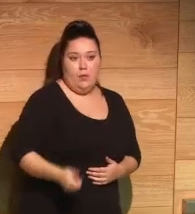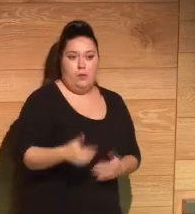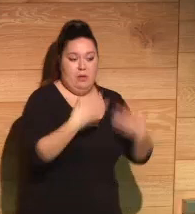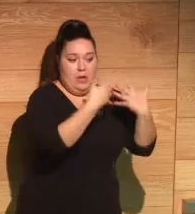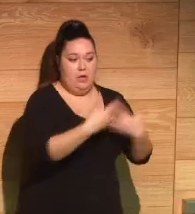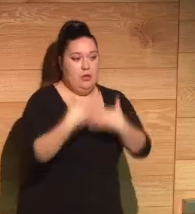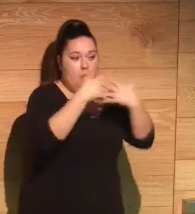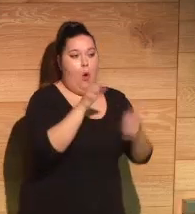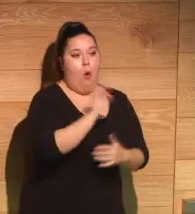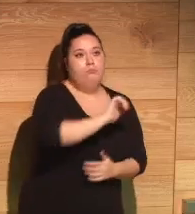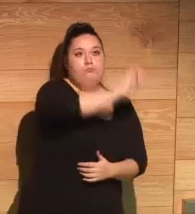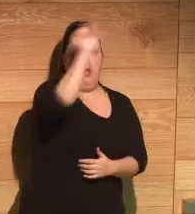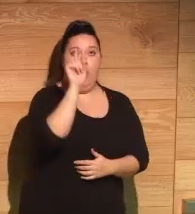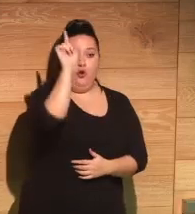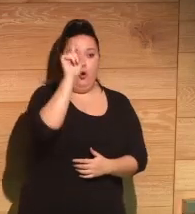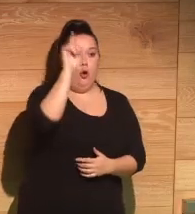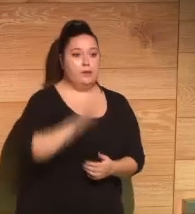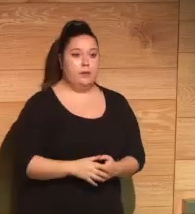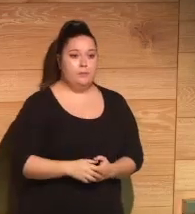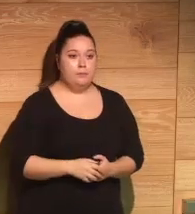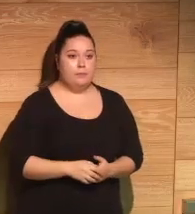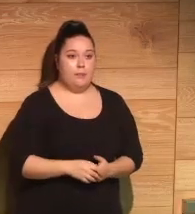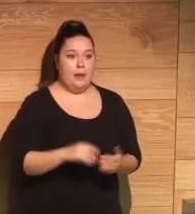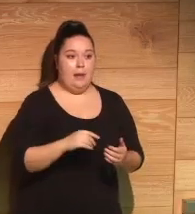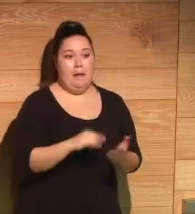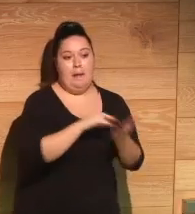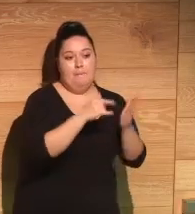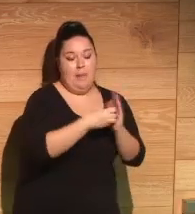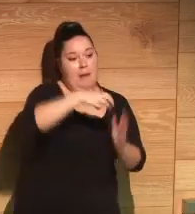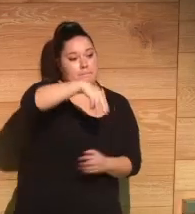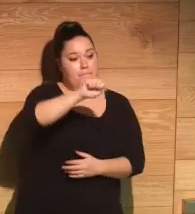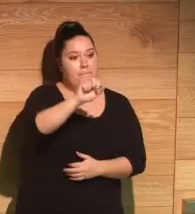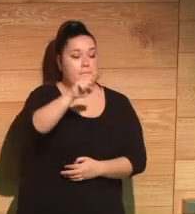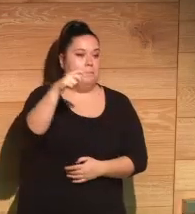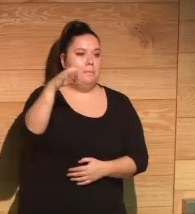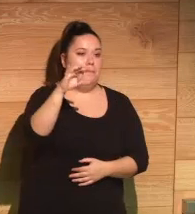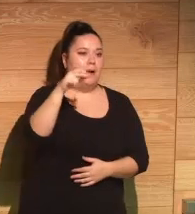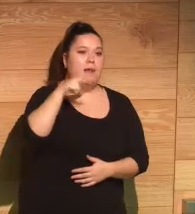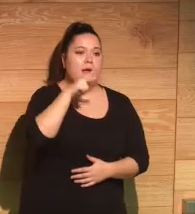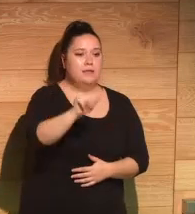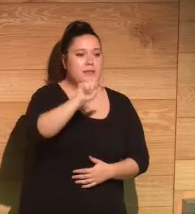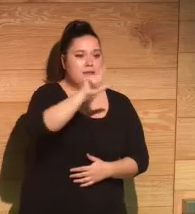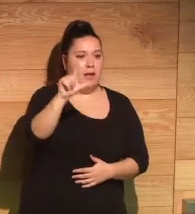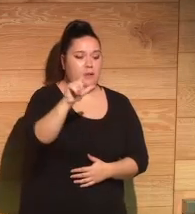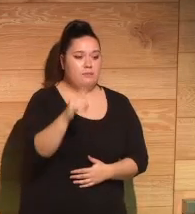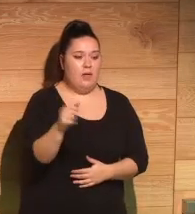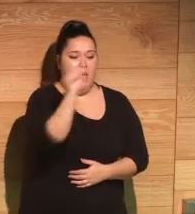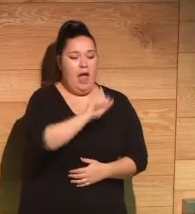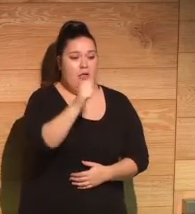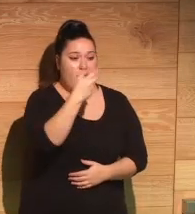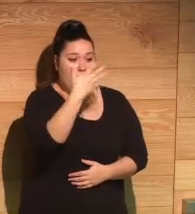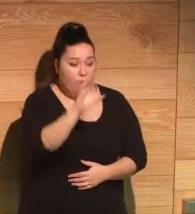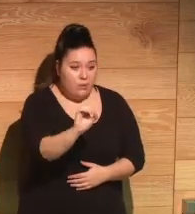el norte de Europa está definido por el plan Marshall y la riqueza que entró en los años 50. En